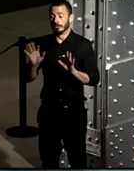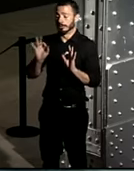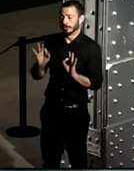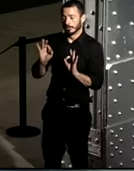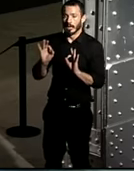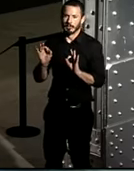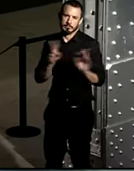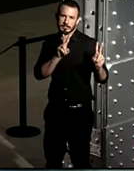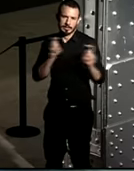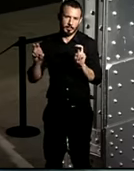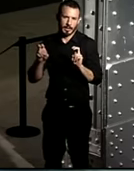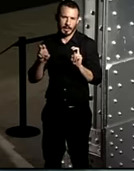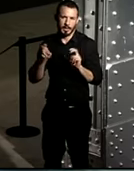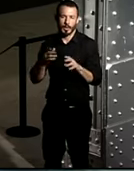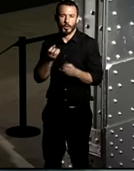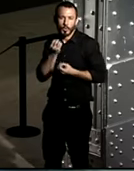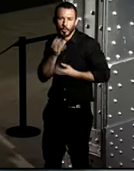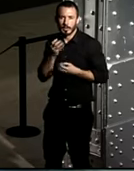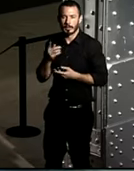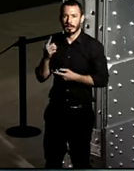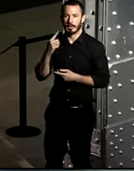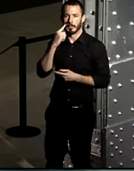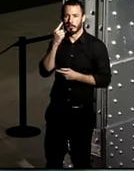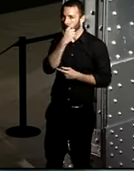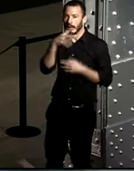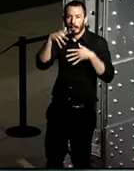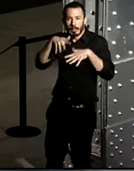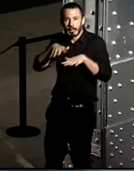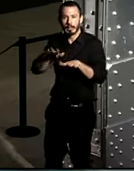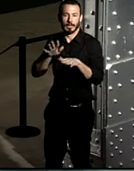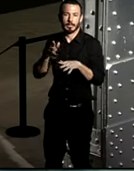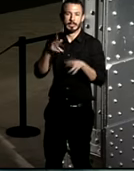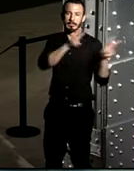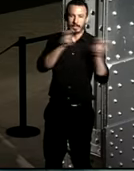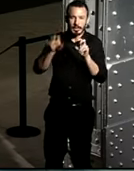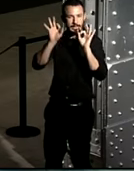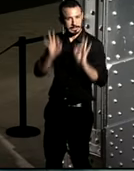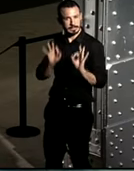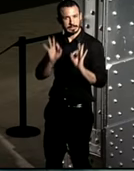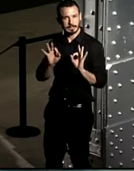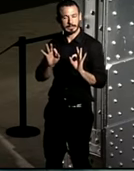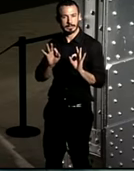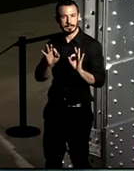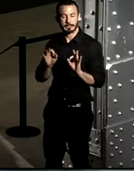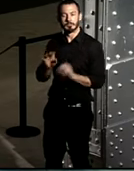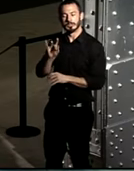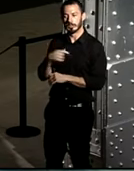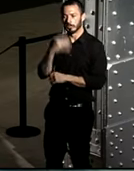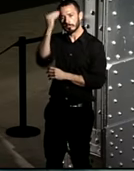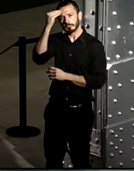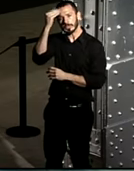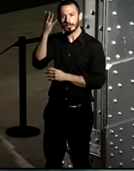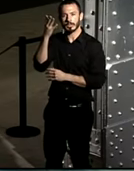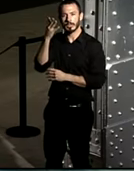tratados sobre esto, ¿eh? Y sobre la mirada líquida y todos estos asuntos. Y sí, yo creo que hay